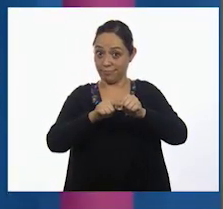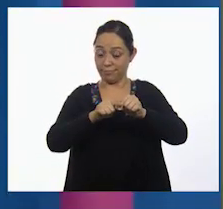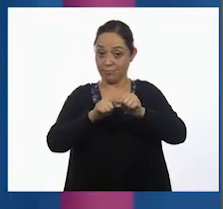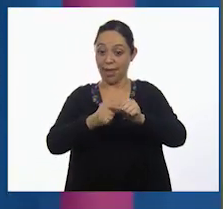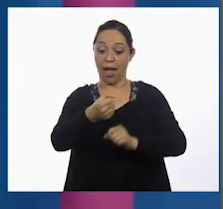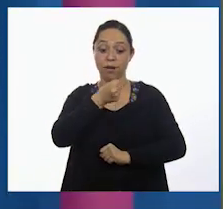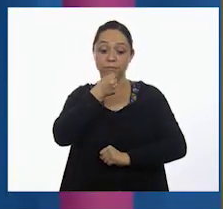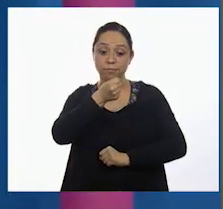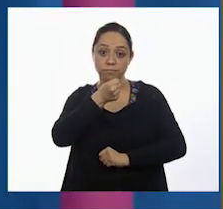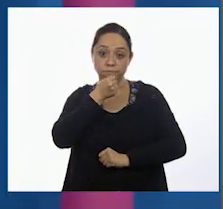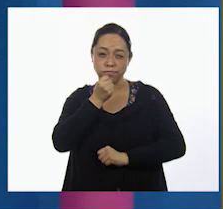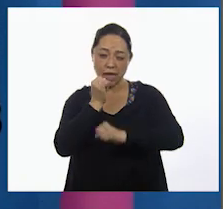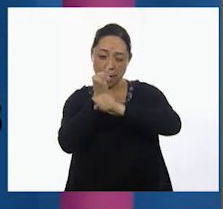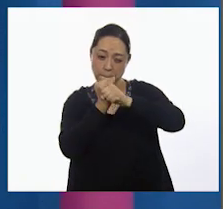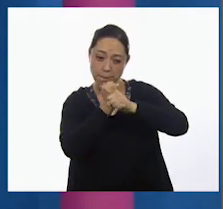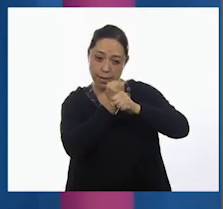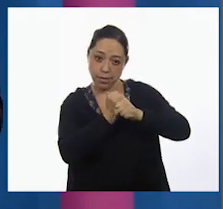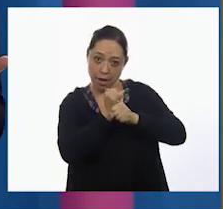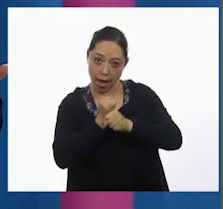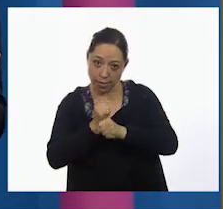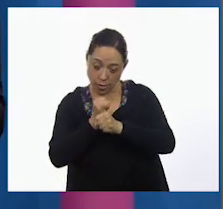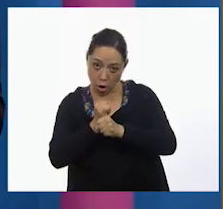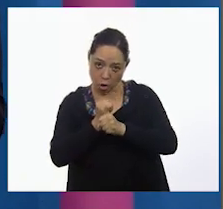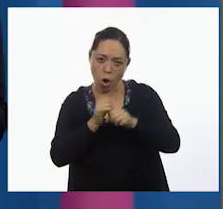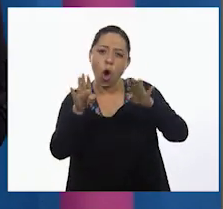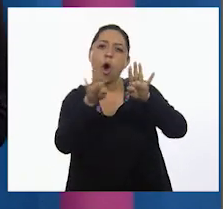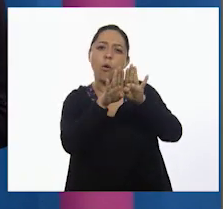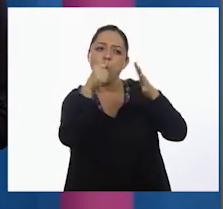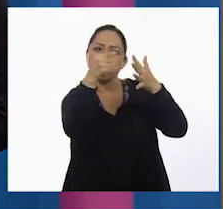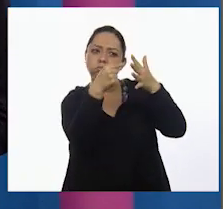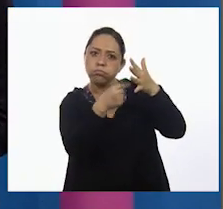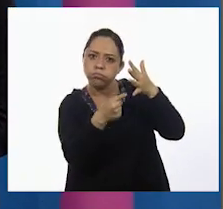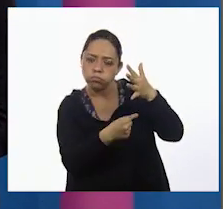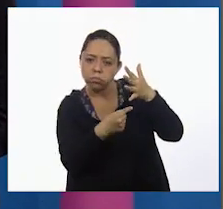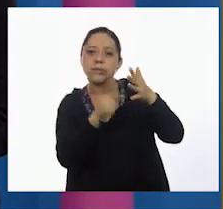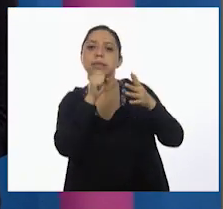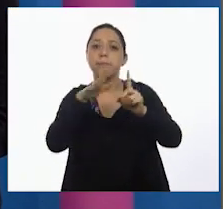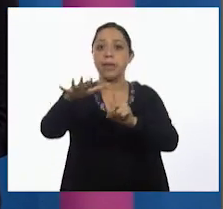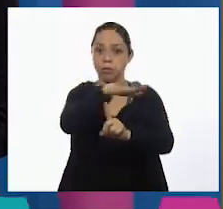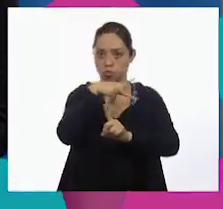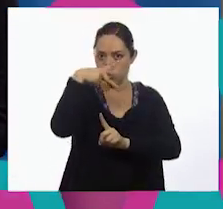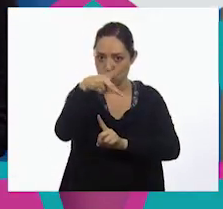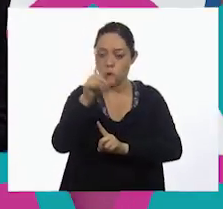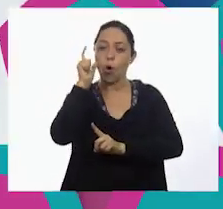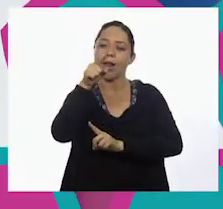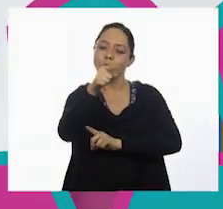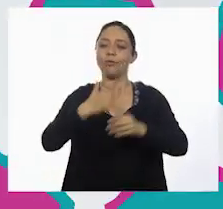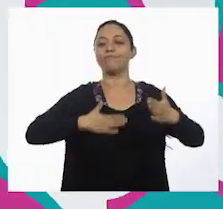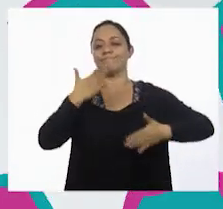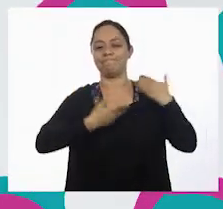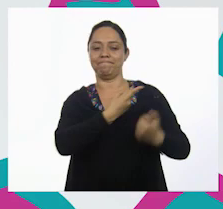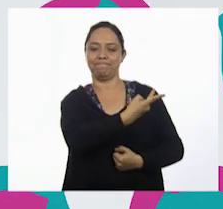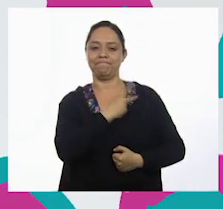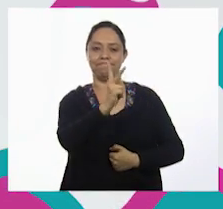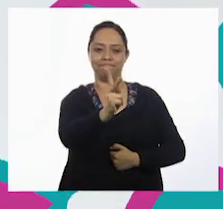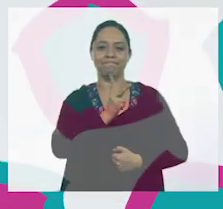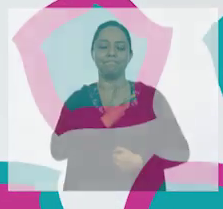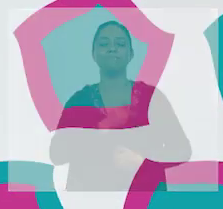del reportaje y de tu localidad y espero que lo hayan disfrutado tanto como la maestra Gaby y yo. Hasta la próxima.